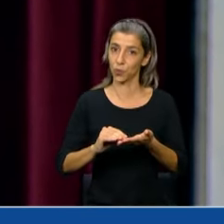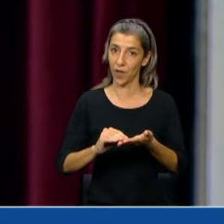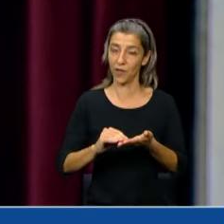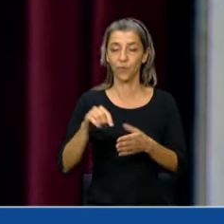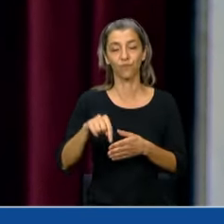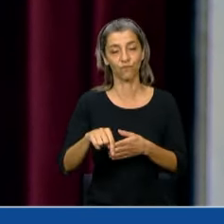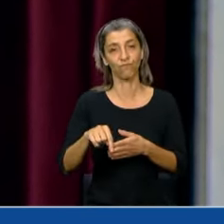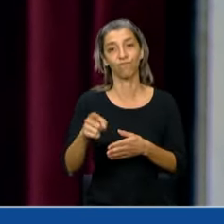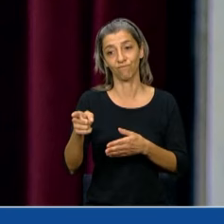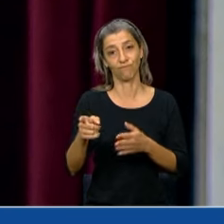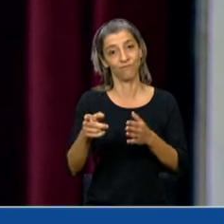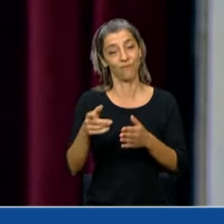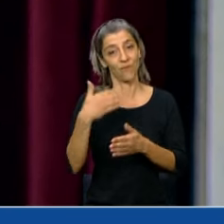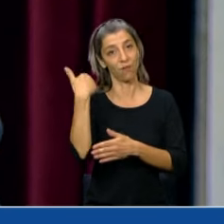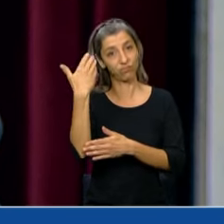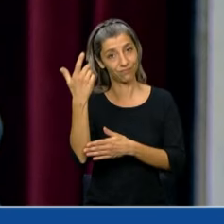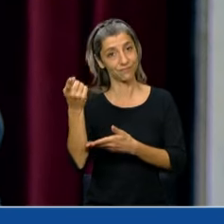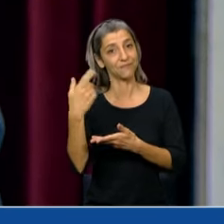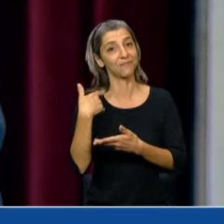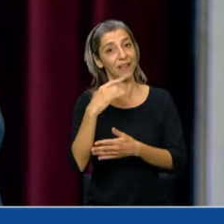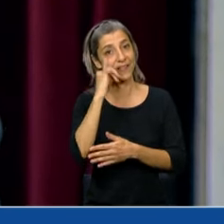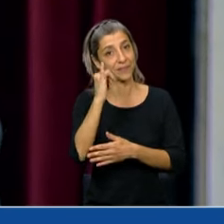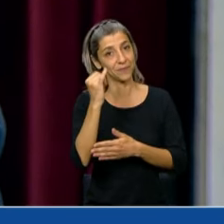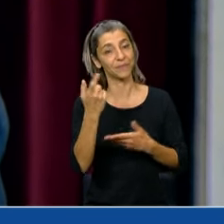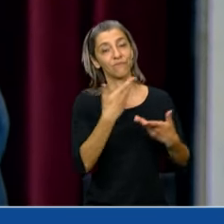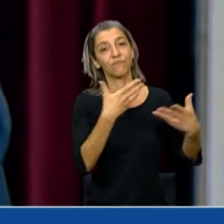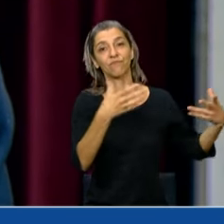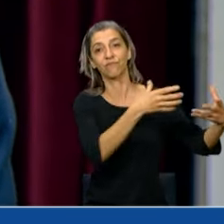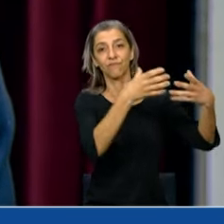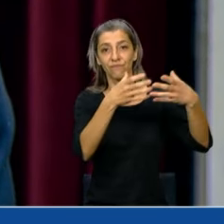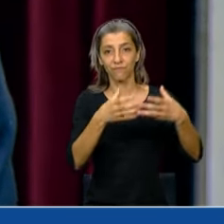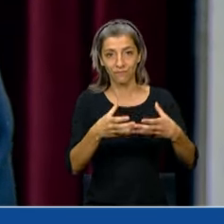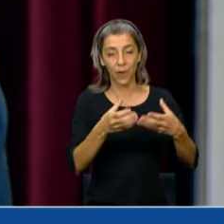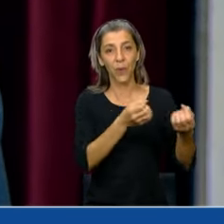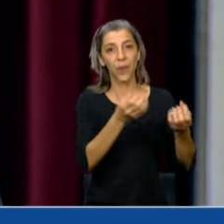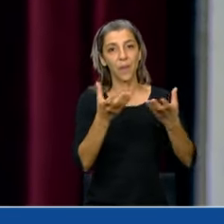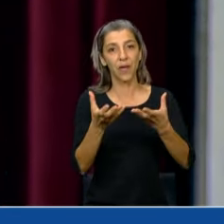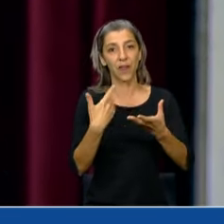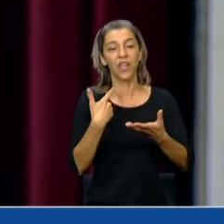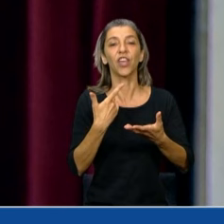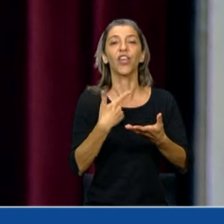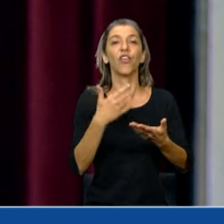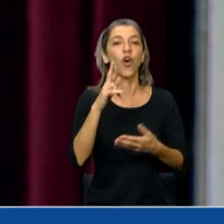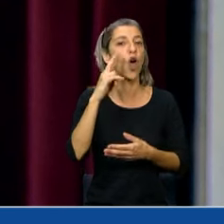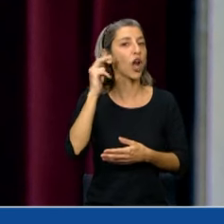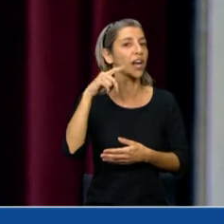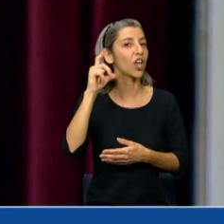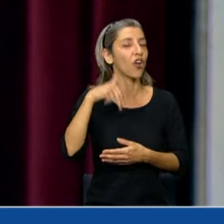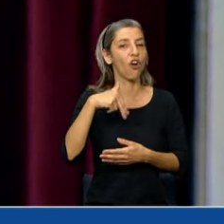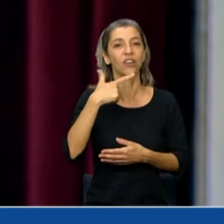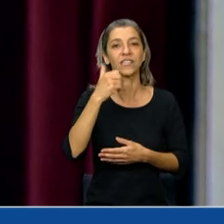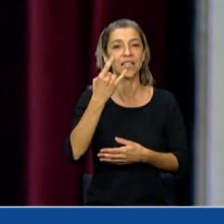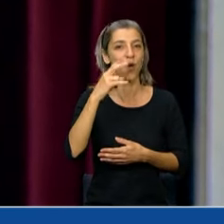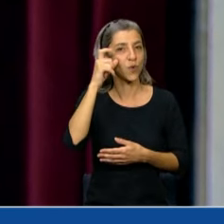a las autoridades del rincón de los sauce que nos están acompañando Muchas gracias por estar tiene la